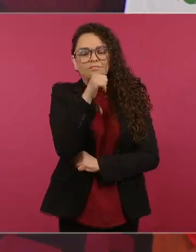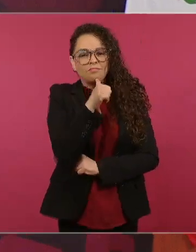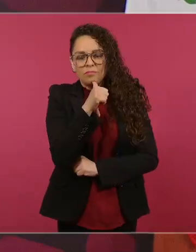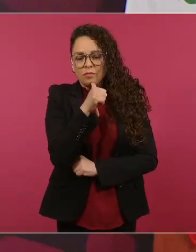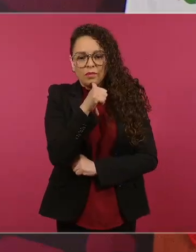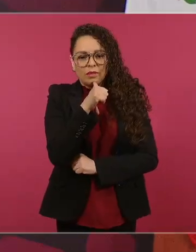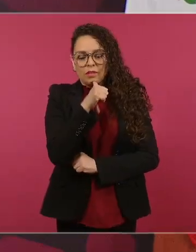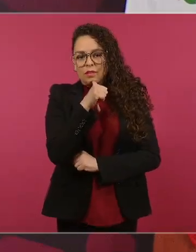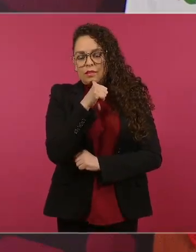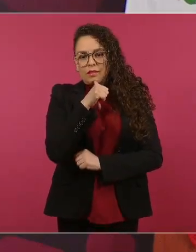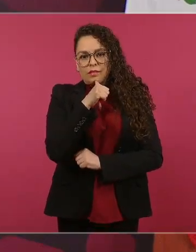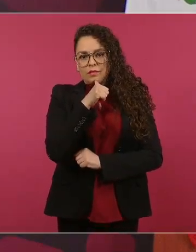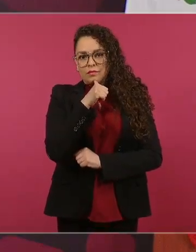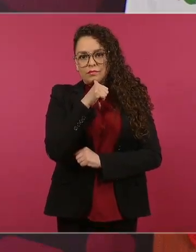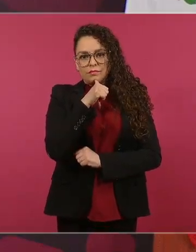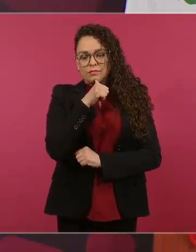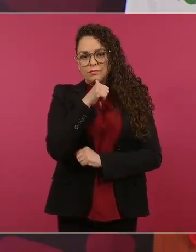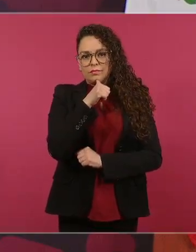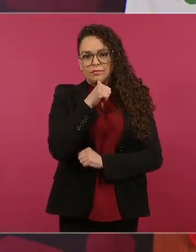Es